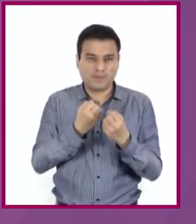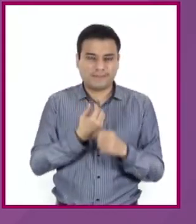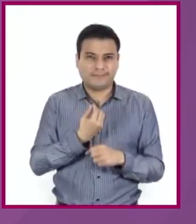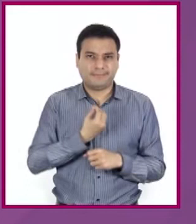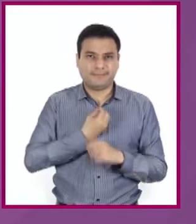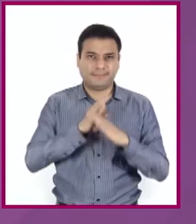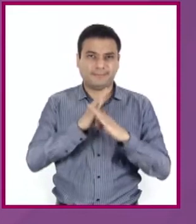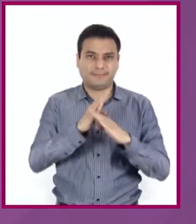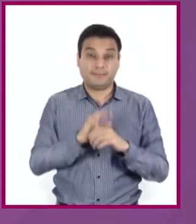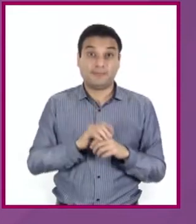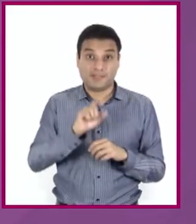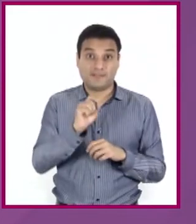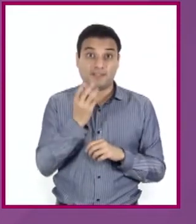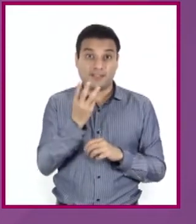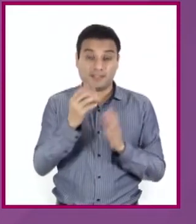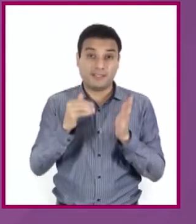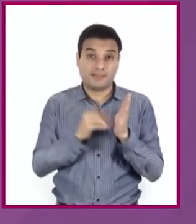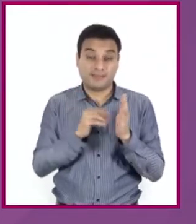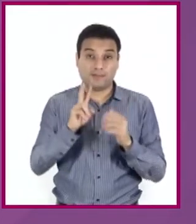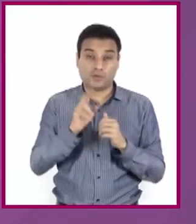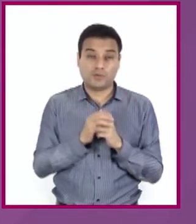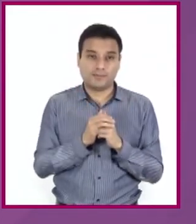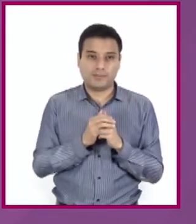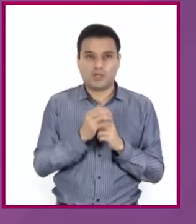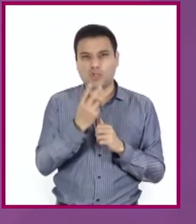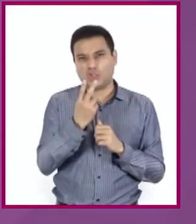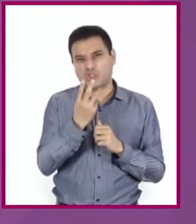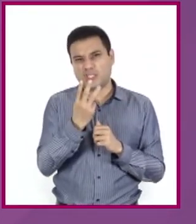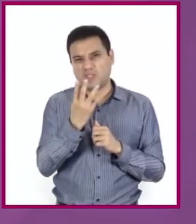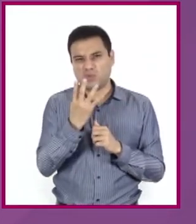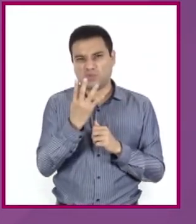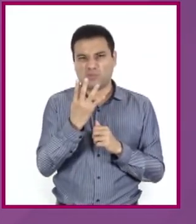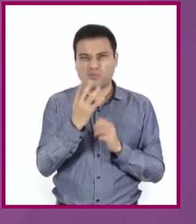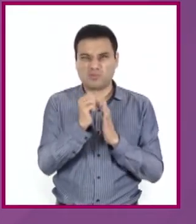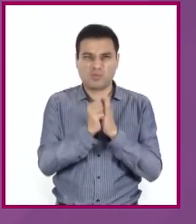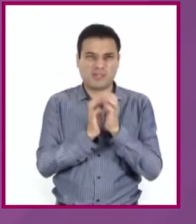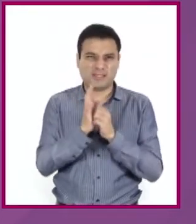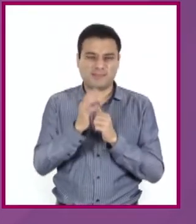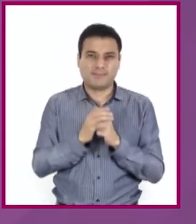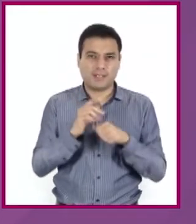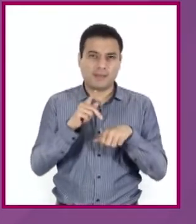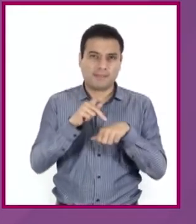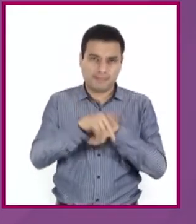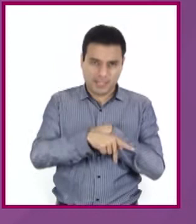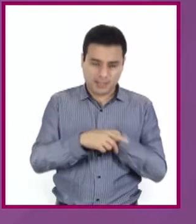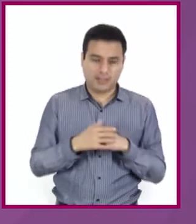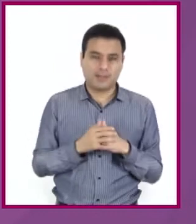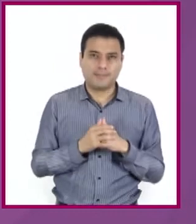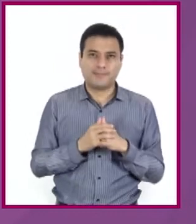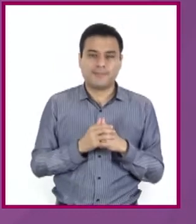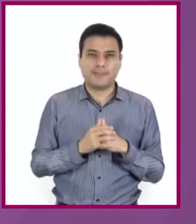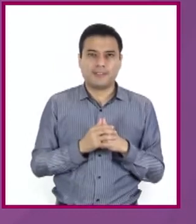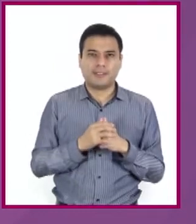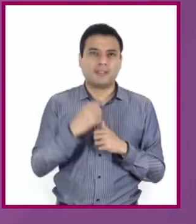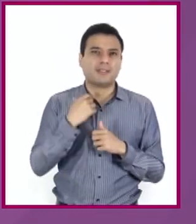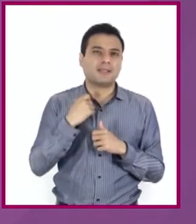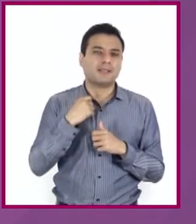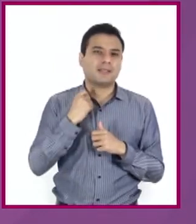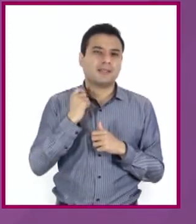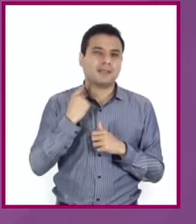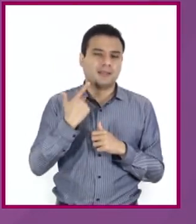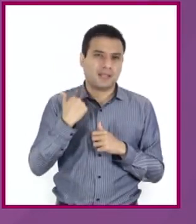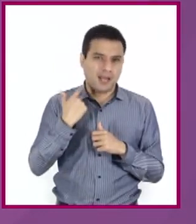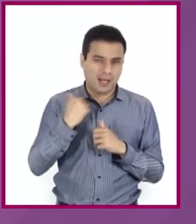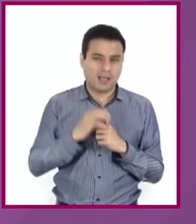de 23,000 volts, y son 2 o 3 guantes que se endosan, uno de cuero, uno de tela, ¿sí?, de